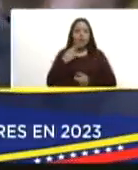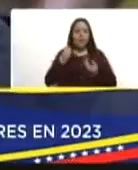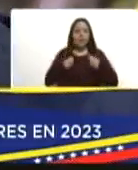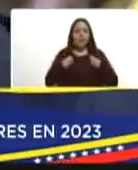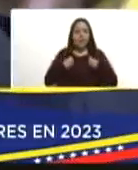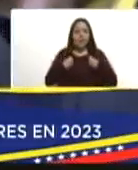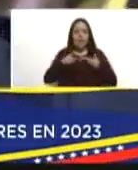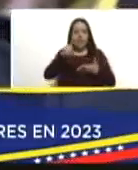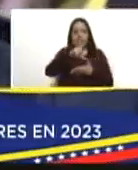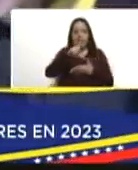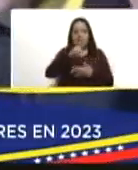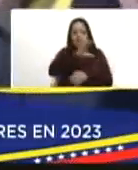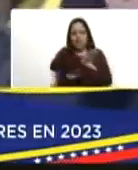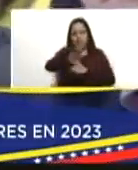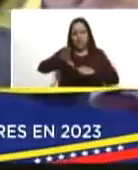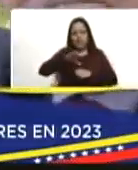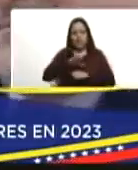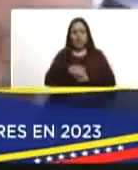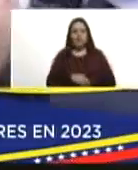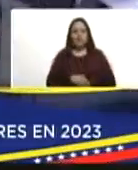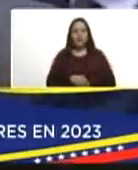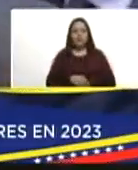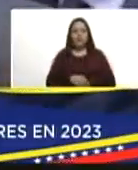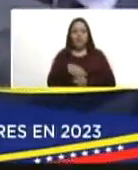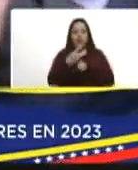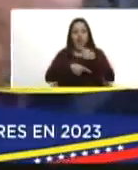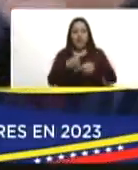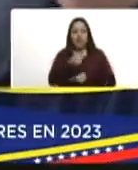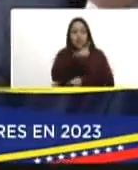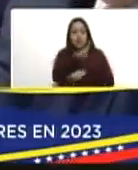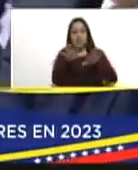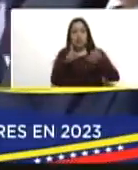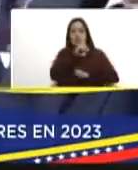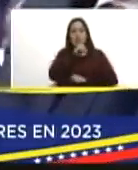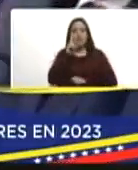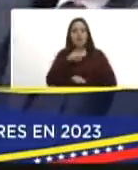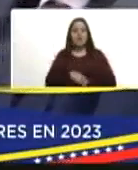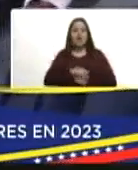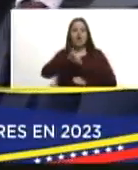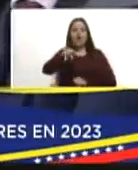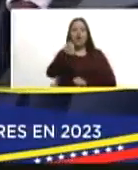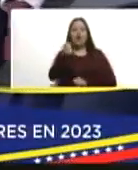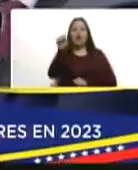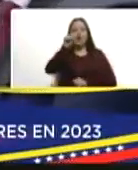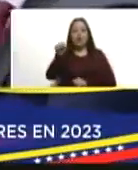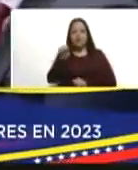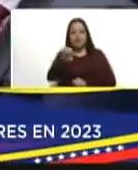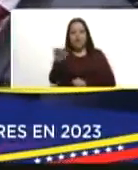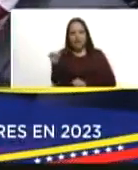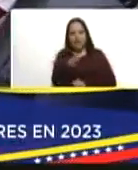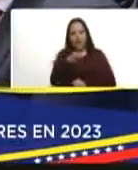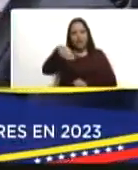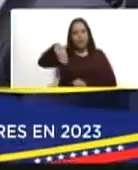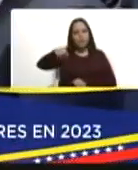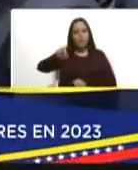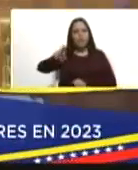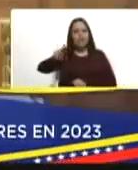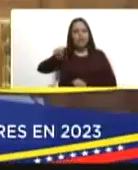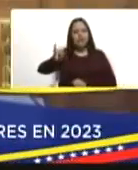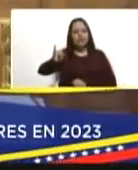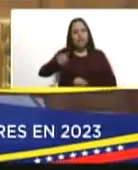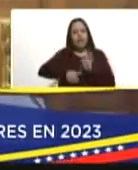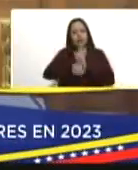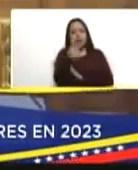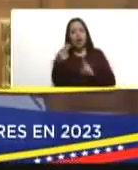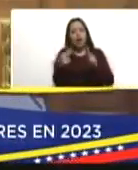América Latina y el Caribe en el siglo X se llamó José Martí fue el más grande conocedor de Bolívar